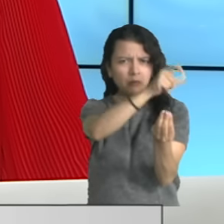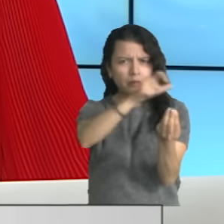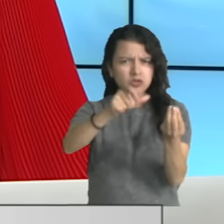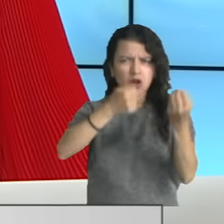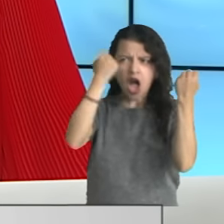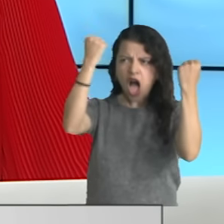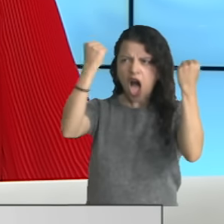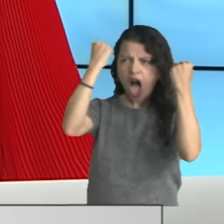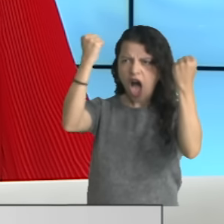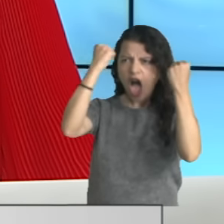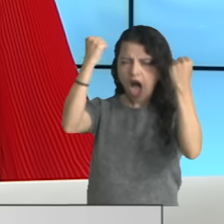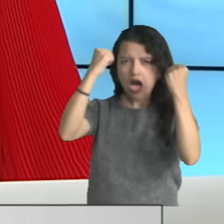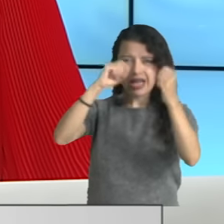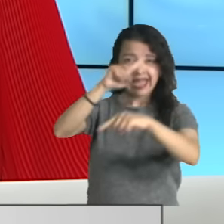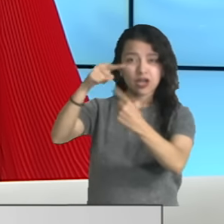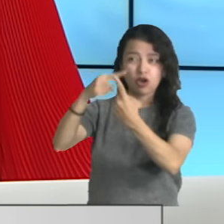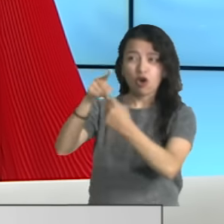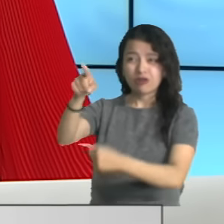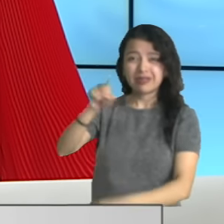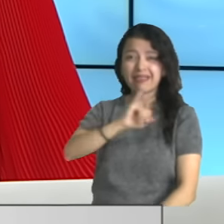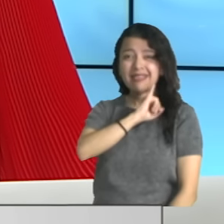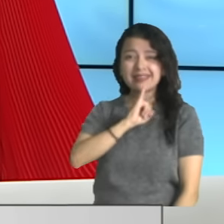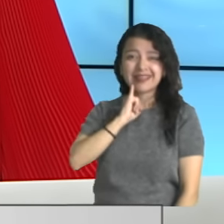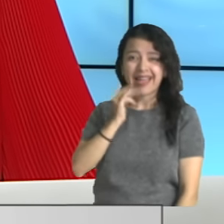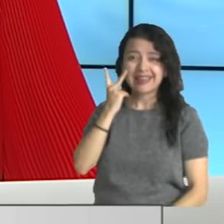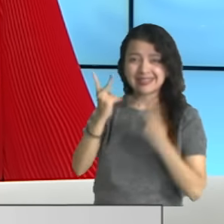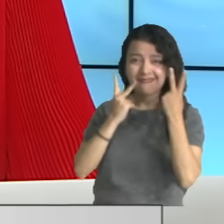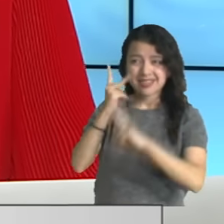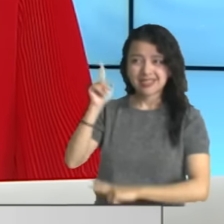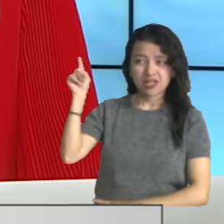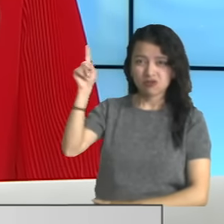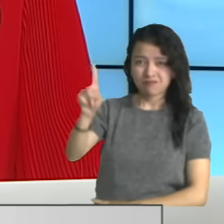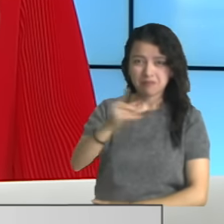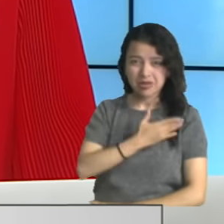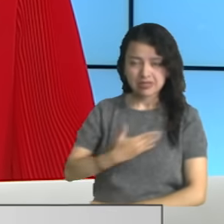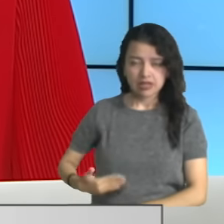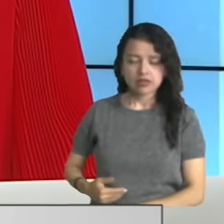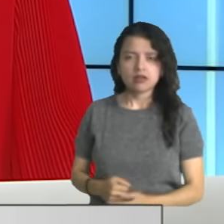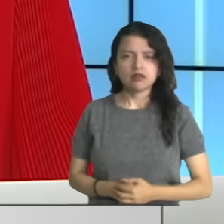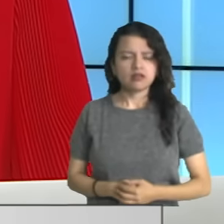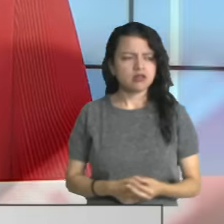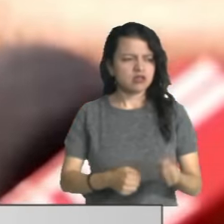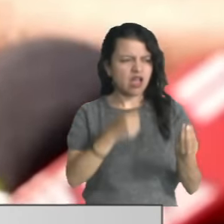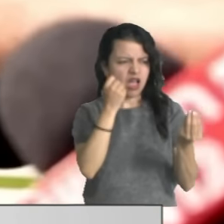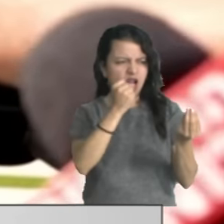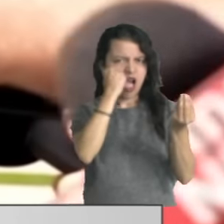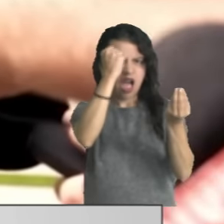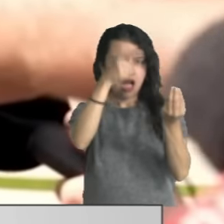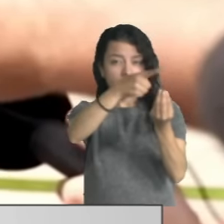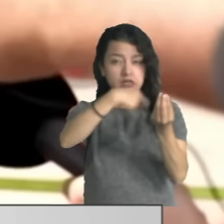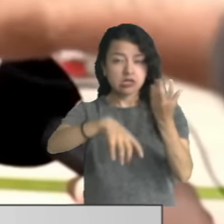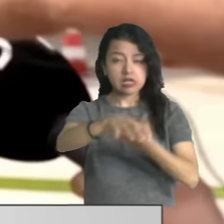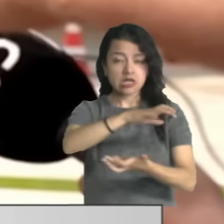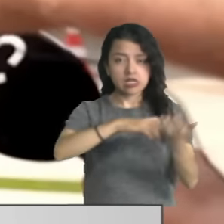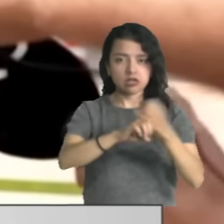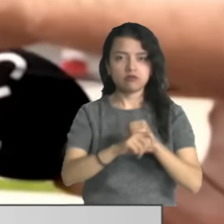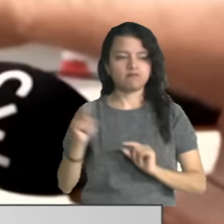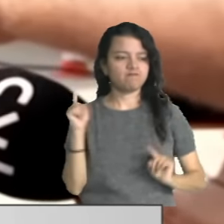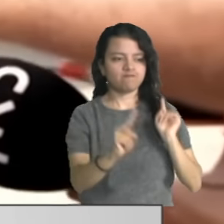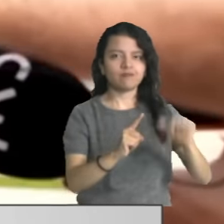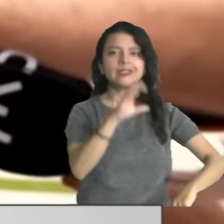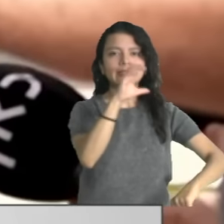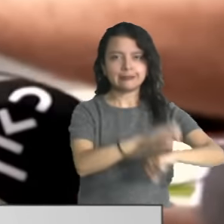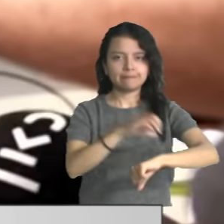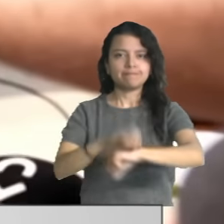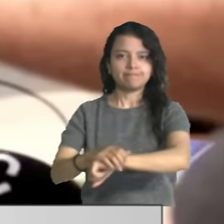de la visita del primer ministro de Israel, Benjamin Netanyahu, quien dará un discurso ante los senadores. El primer ministro